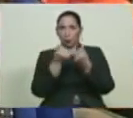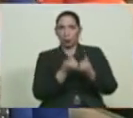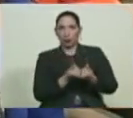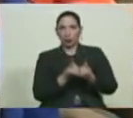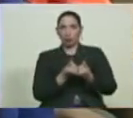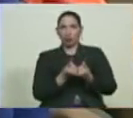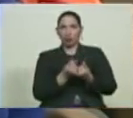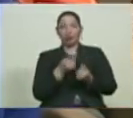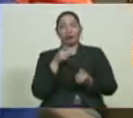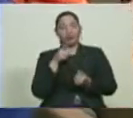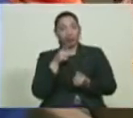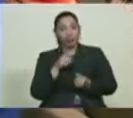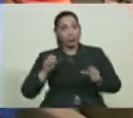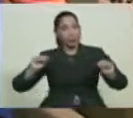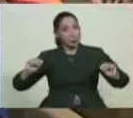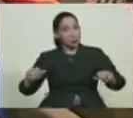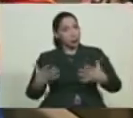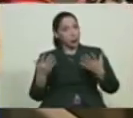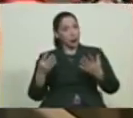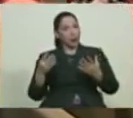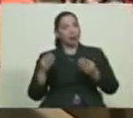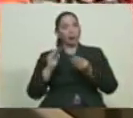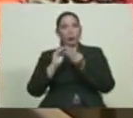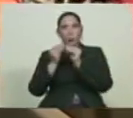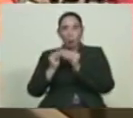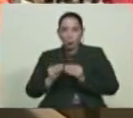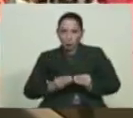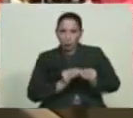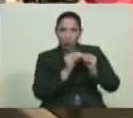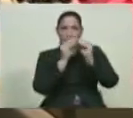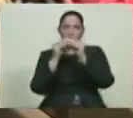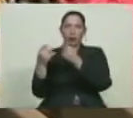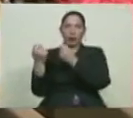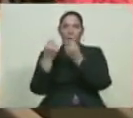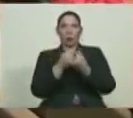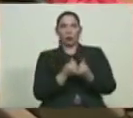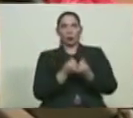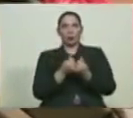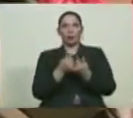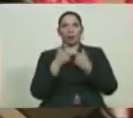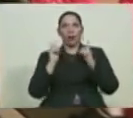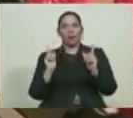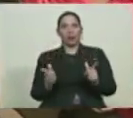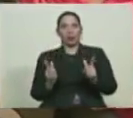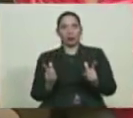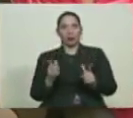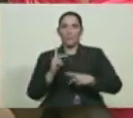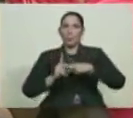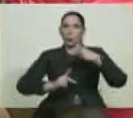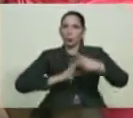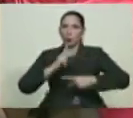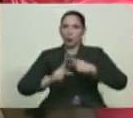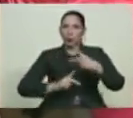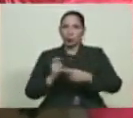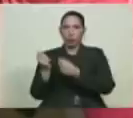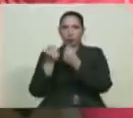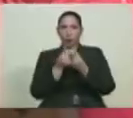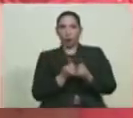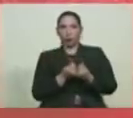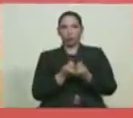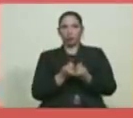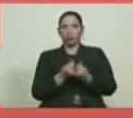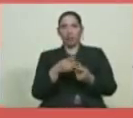una redinamización de la economía, de mayor liberación de todos los procesos económicos, por ejemplo, el